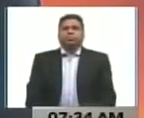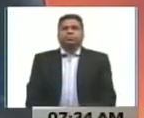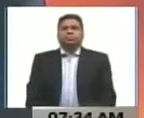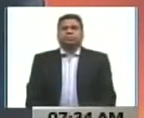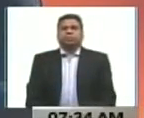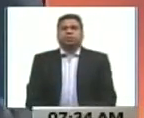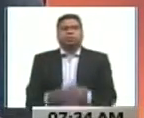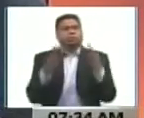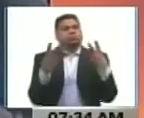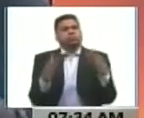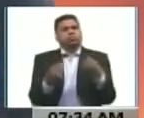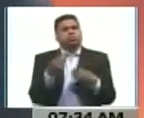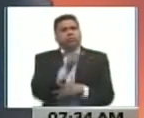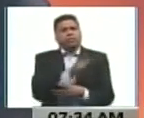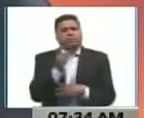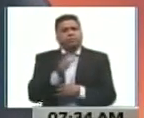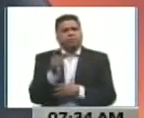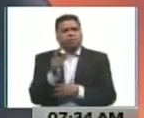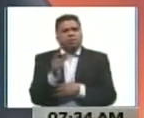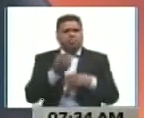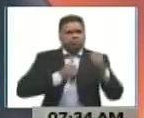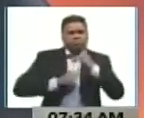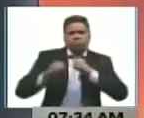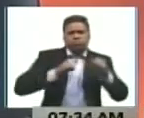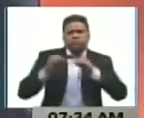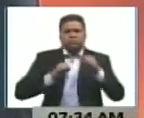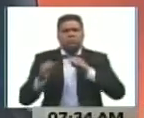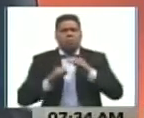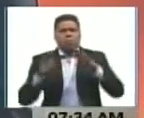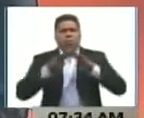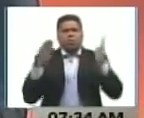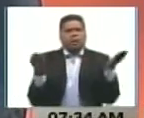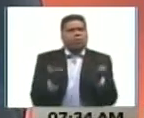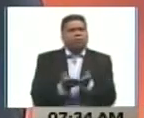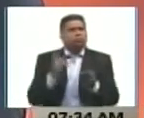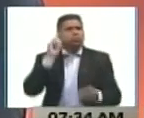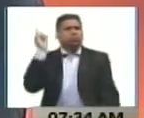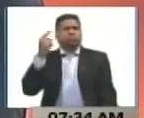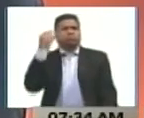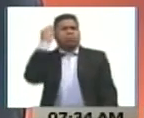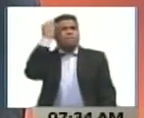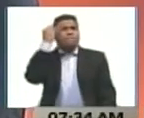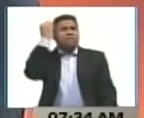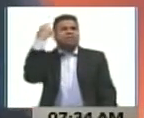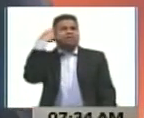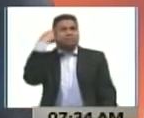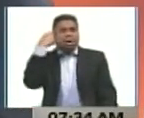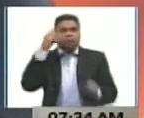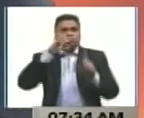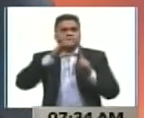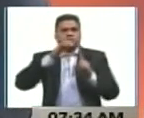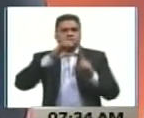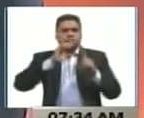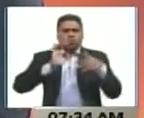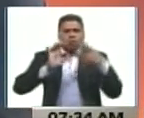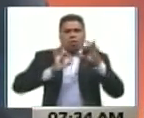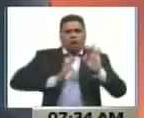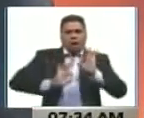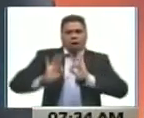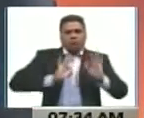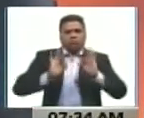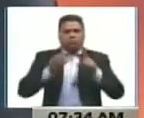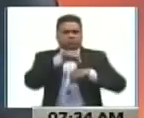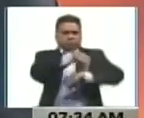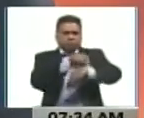Intelectuales y artistas se activaron en el mundo y comenzaron a no solo a promover la solidaridad con Venezuela, sino a preocuparse y a sentir